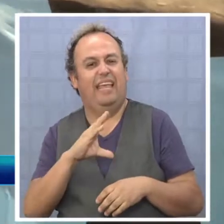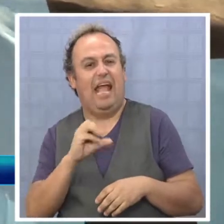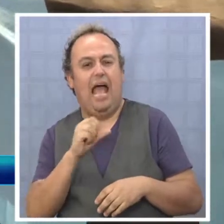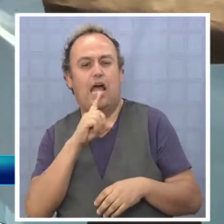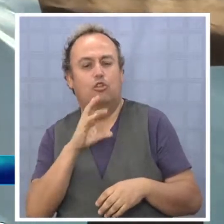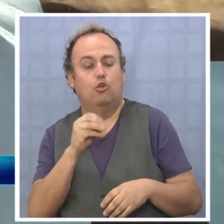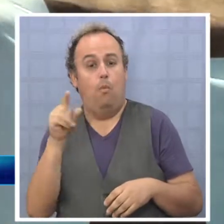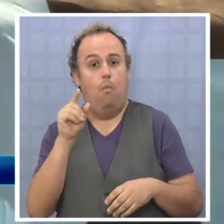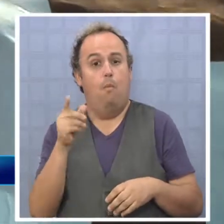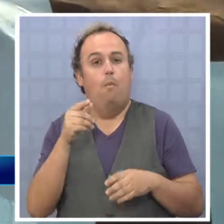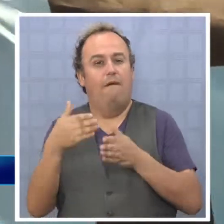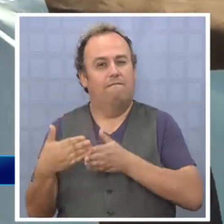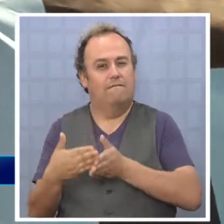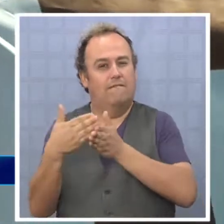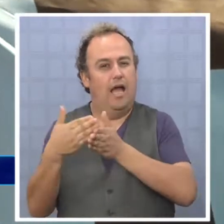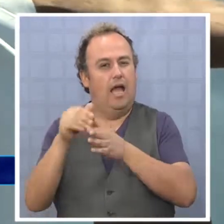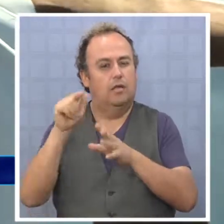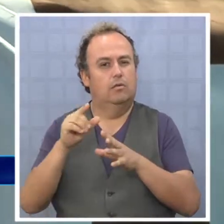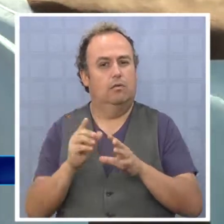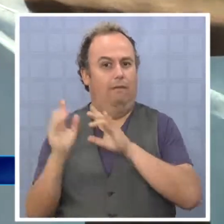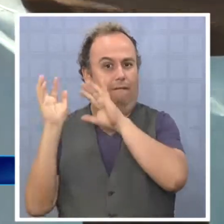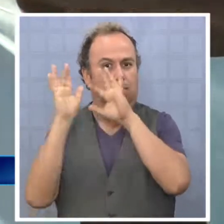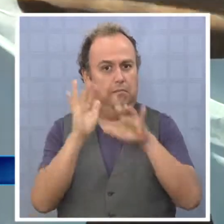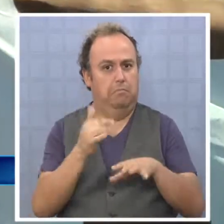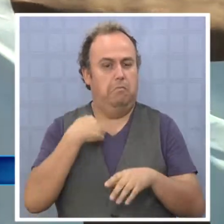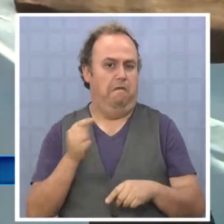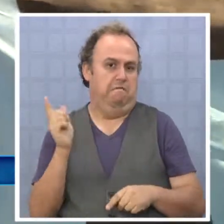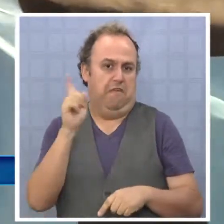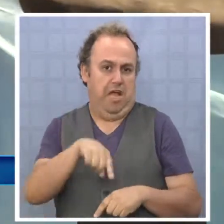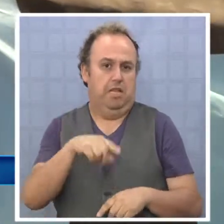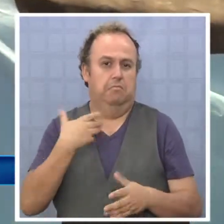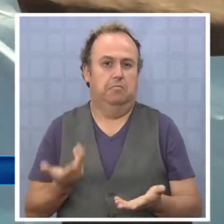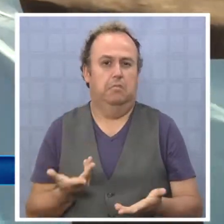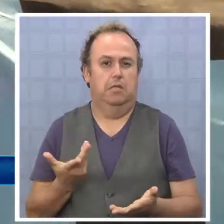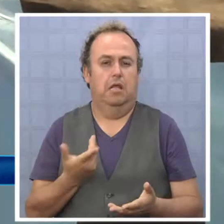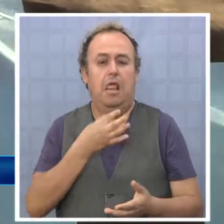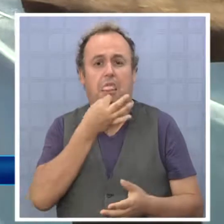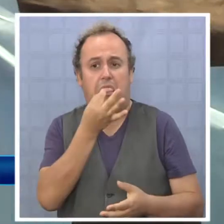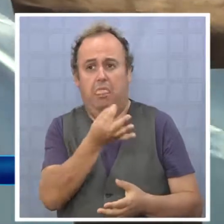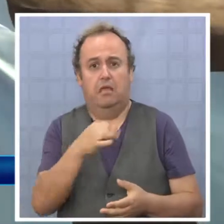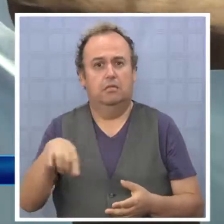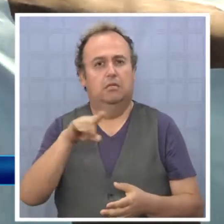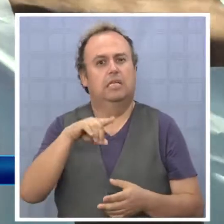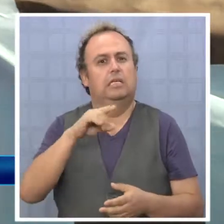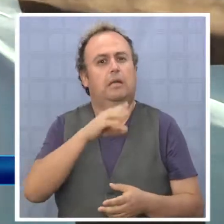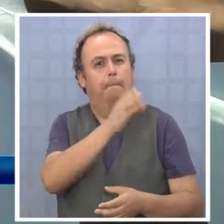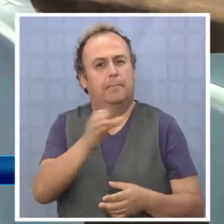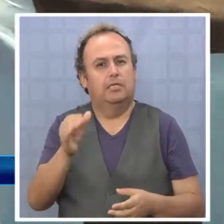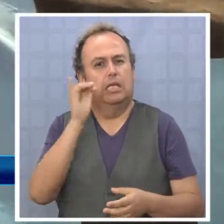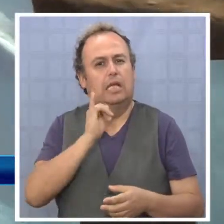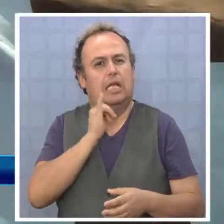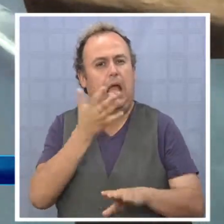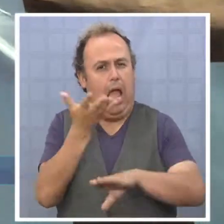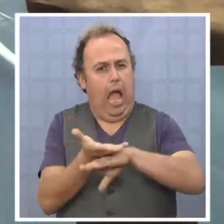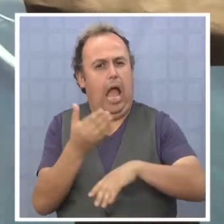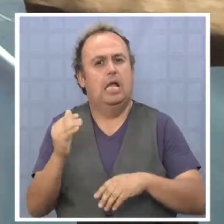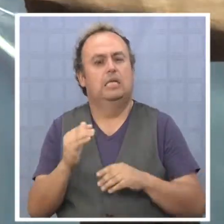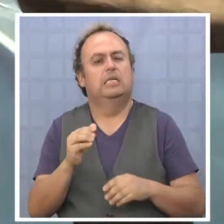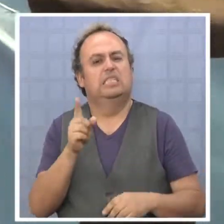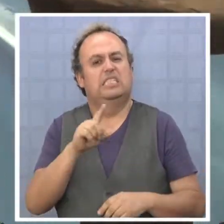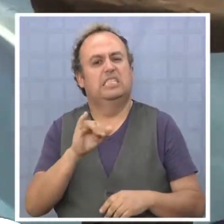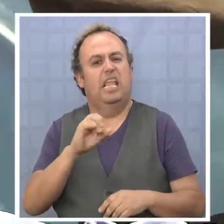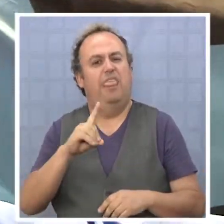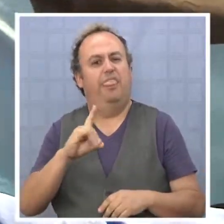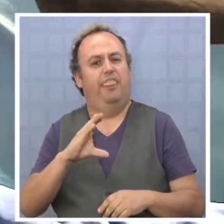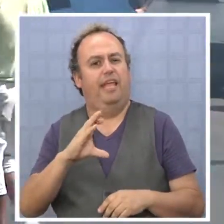por eso asistimos este día acá al acto conmemorativo del 1 de mayo para estar presente y decirle a la gente de Iquique que aún existen sindicatos